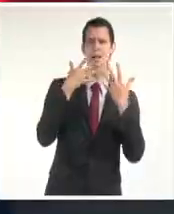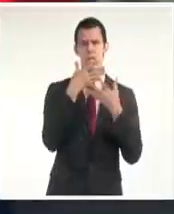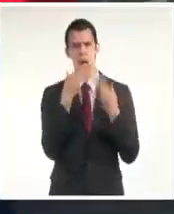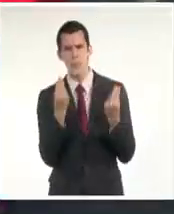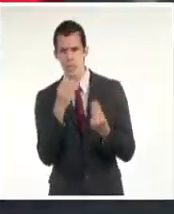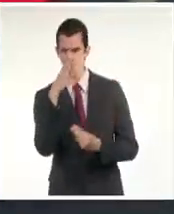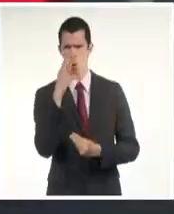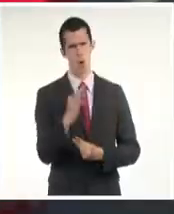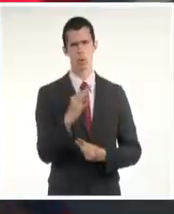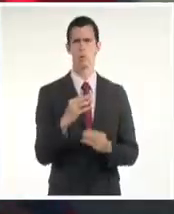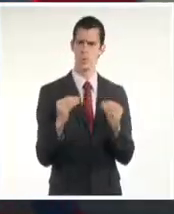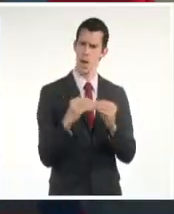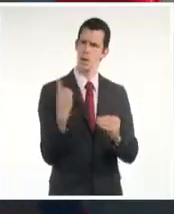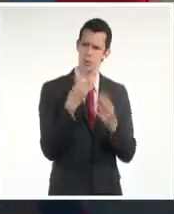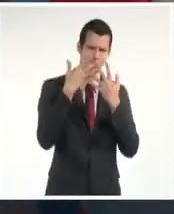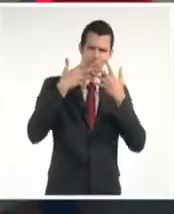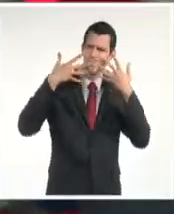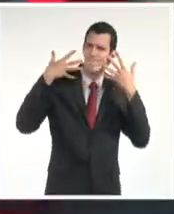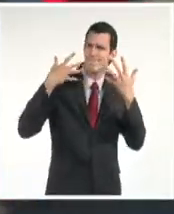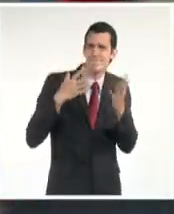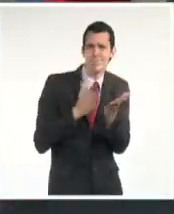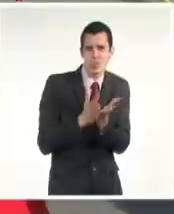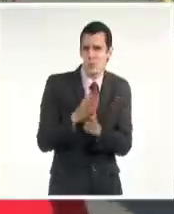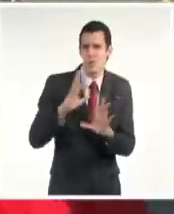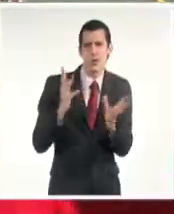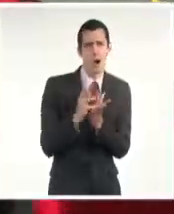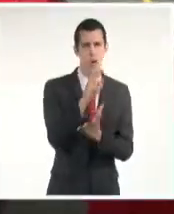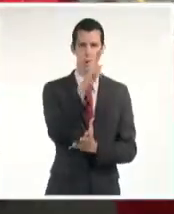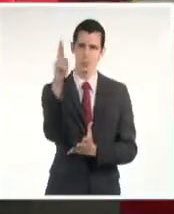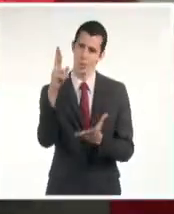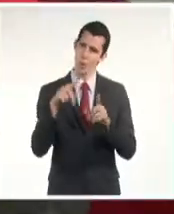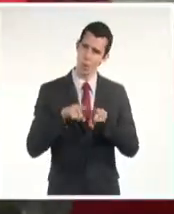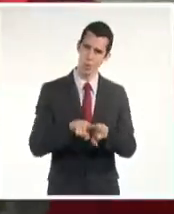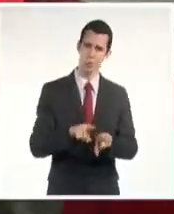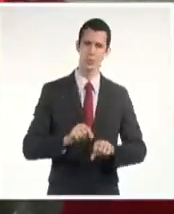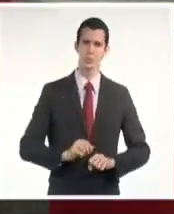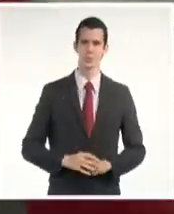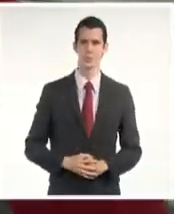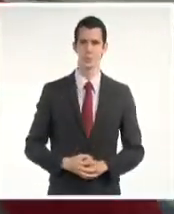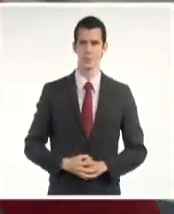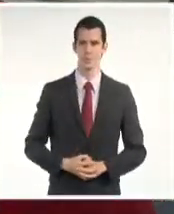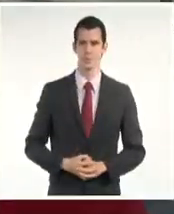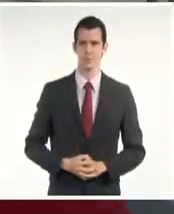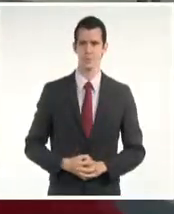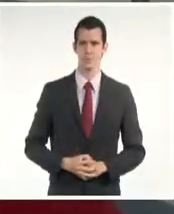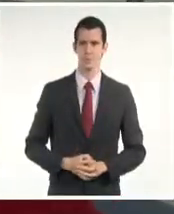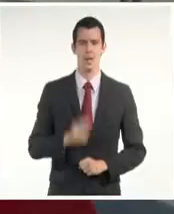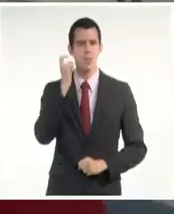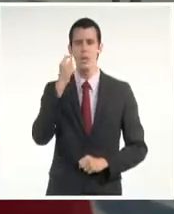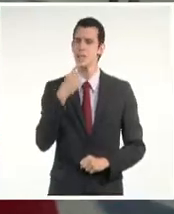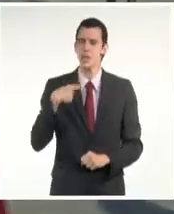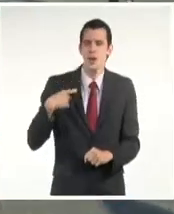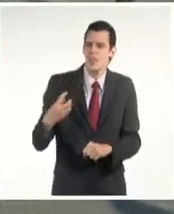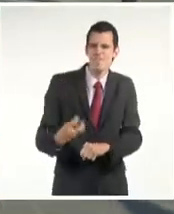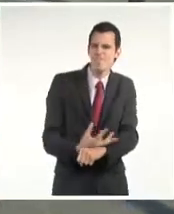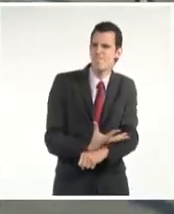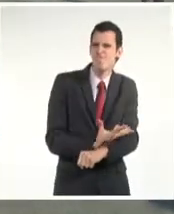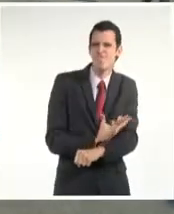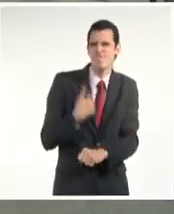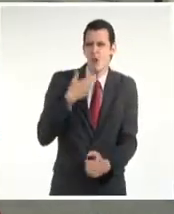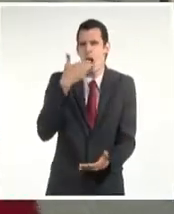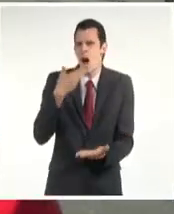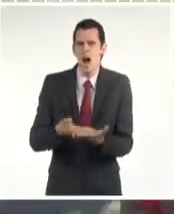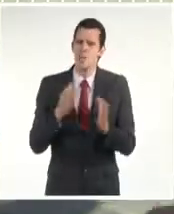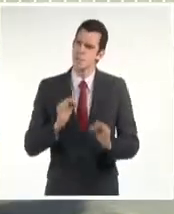su confianza en la revolución. Estoy muy emocionada y es una cosa muy grande. Es todo más grande que pueda pasar